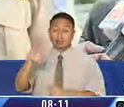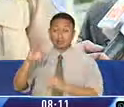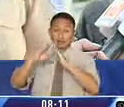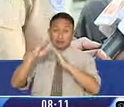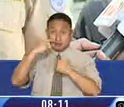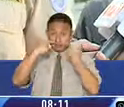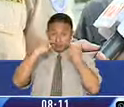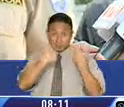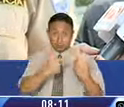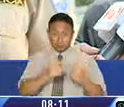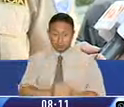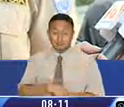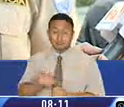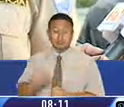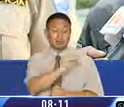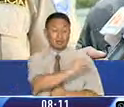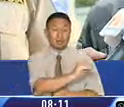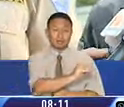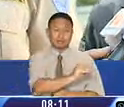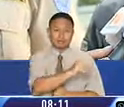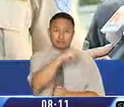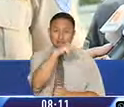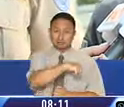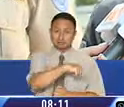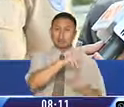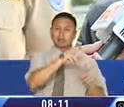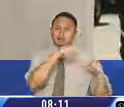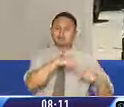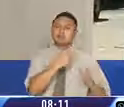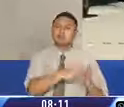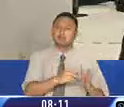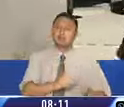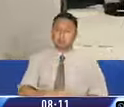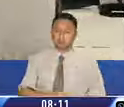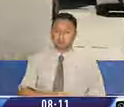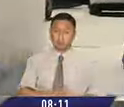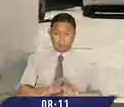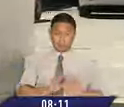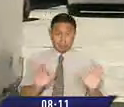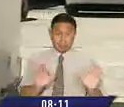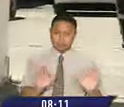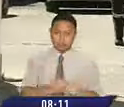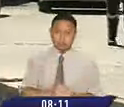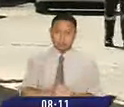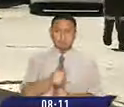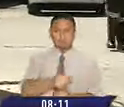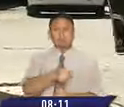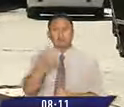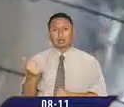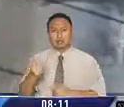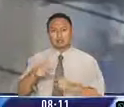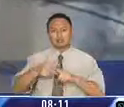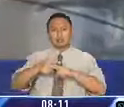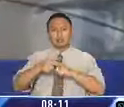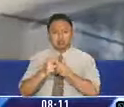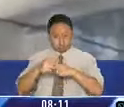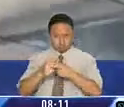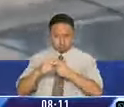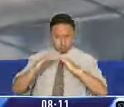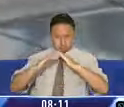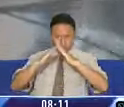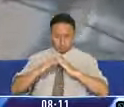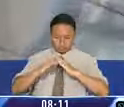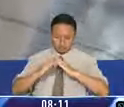Ellos son los que alertaron sobre lo que sucedió. Pero no fue todo. Sobre el techo del taller dejaron un bulto que también llamó